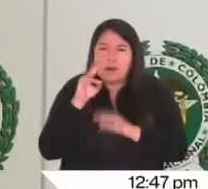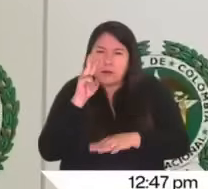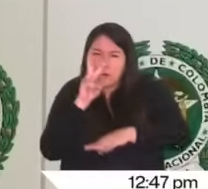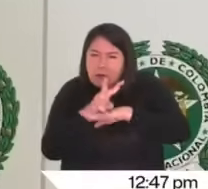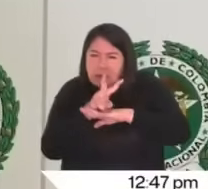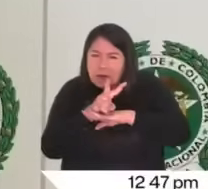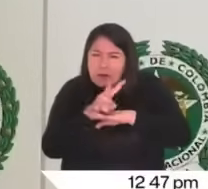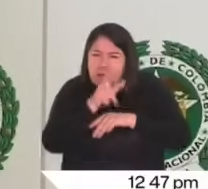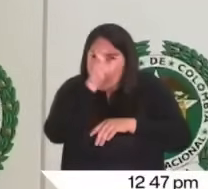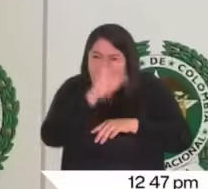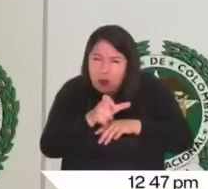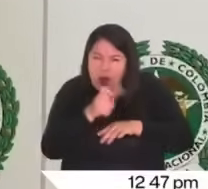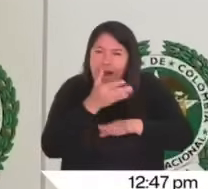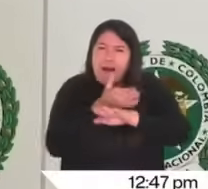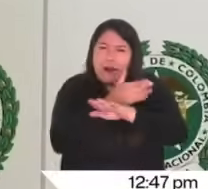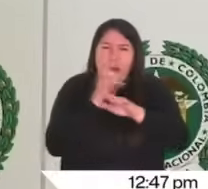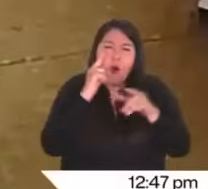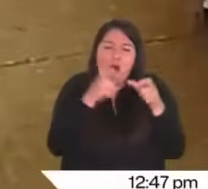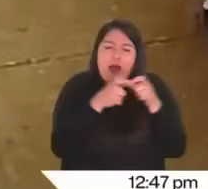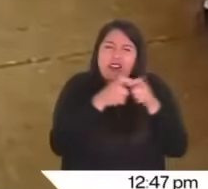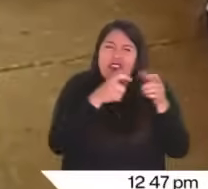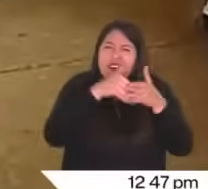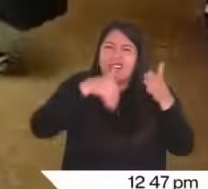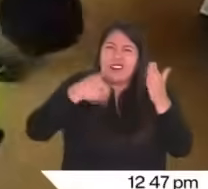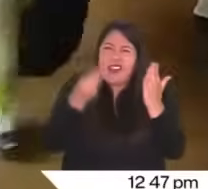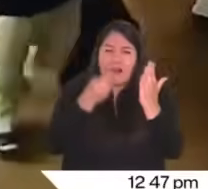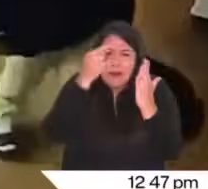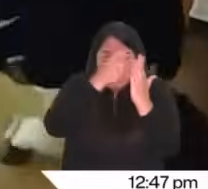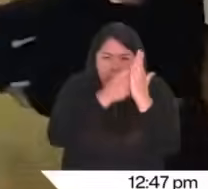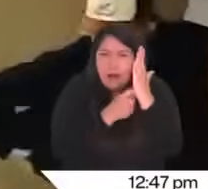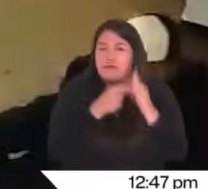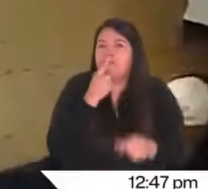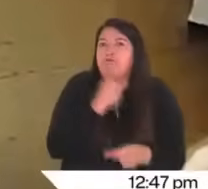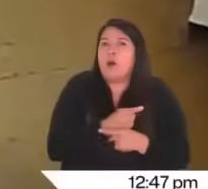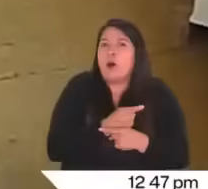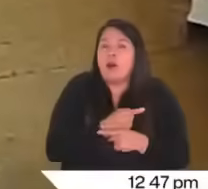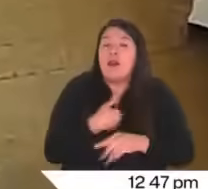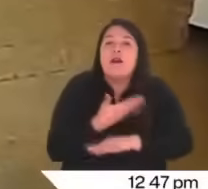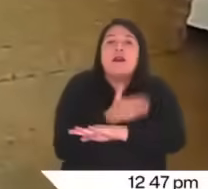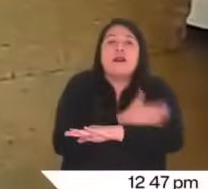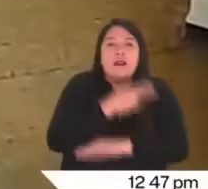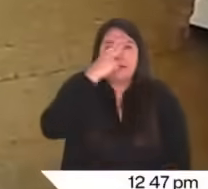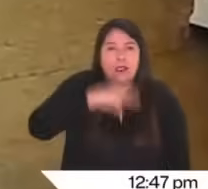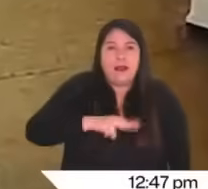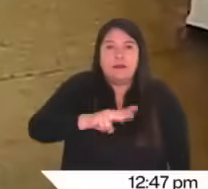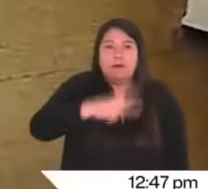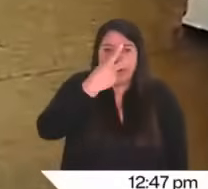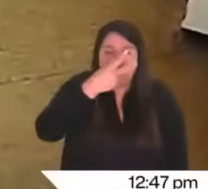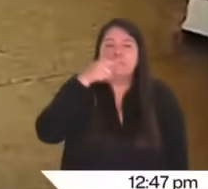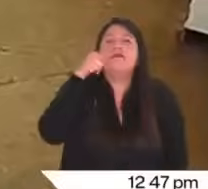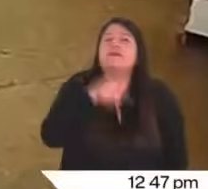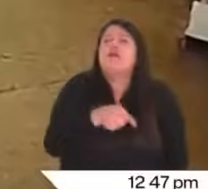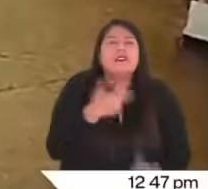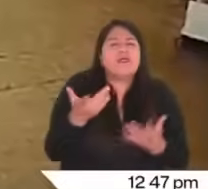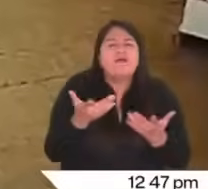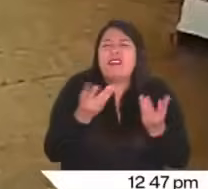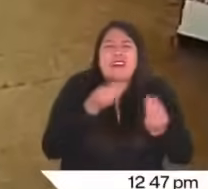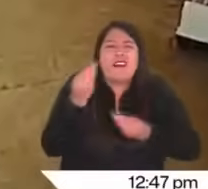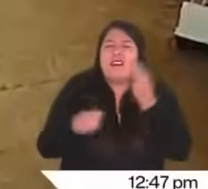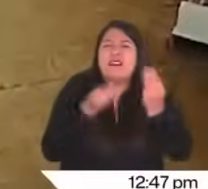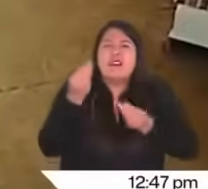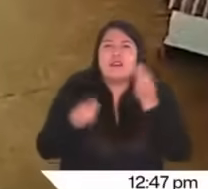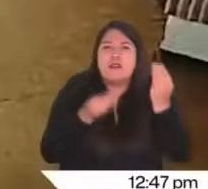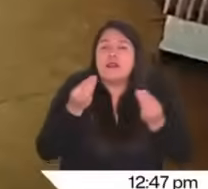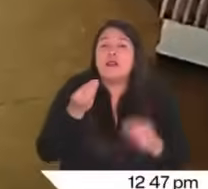los antecedentes judiciales de este ciudadano. El último delito lo habría cometido contra su hijastra. El modus operandi del hombre se basaba en seducir